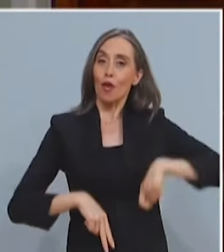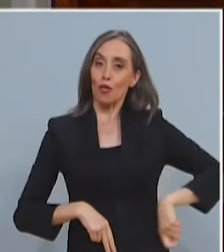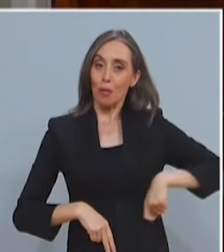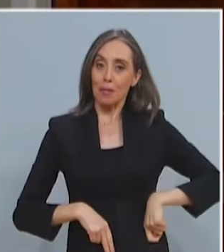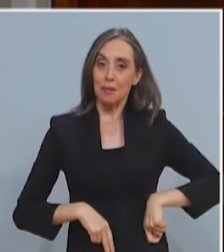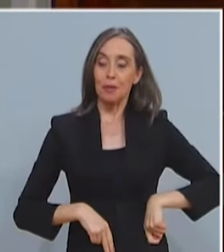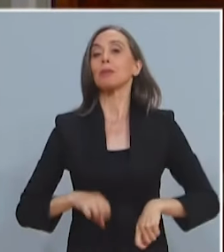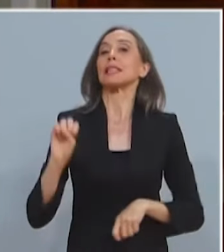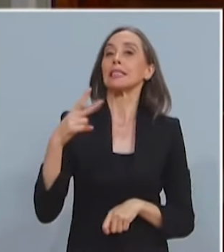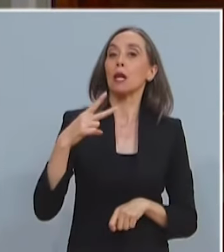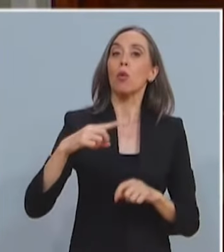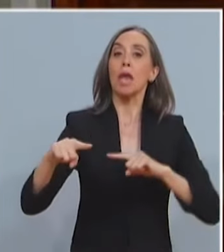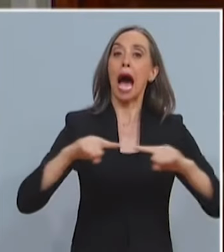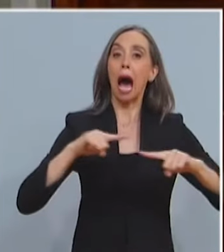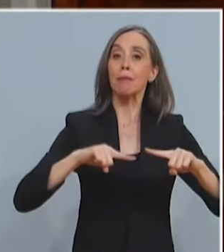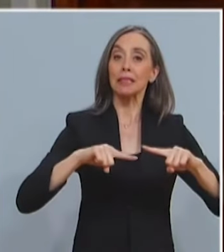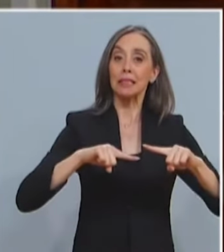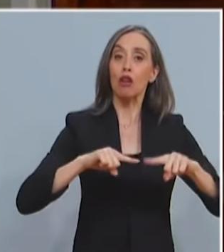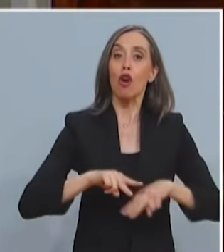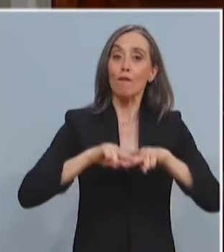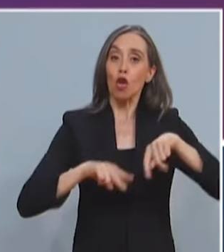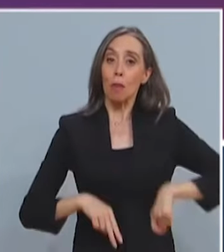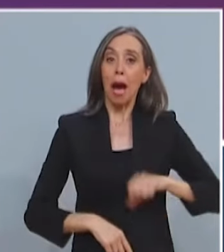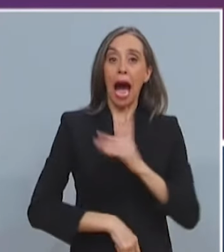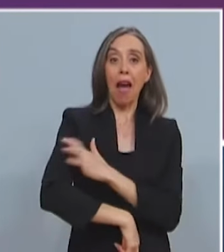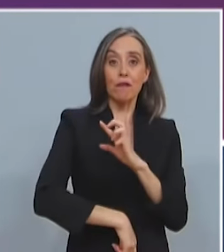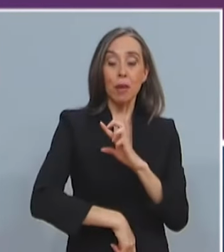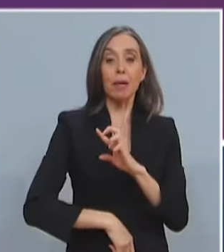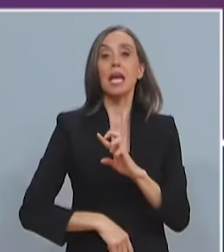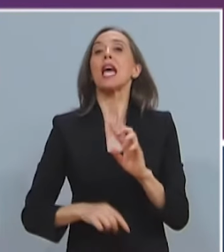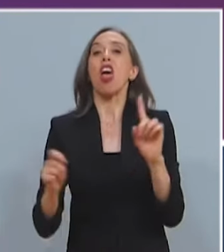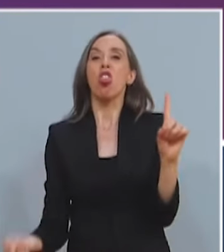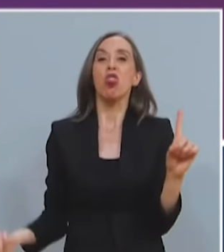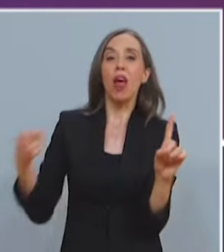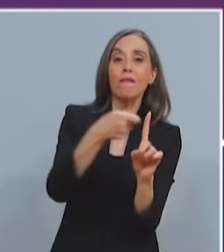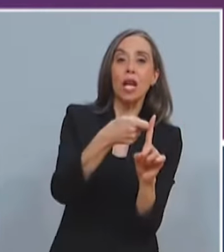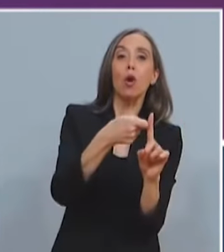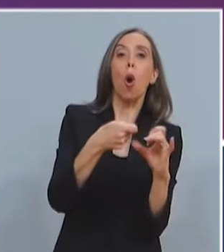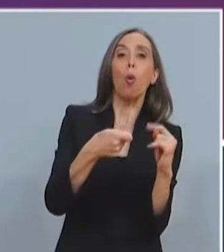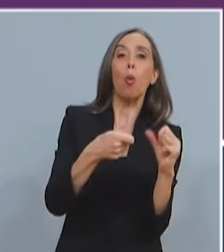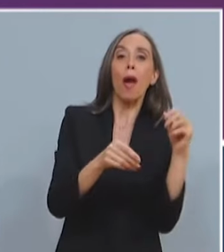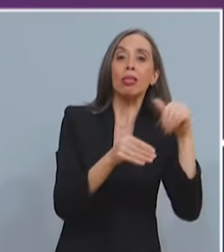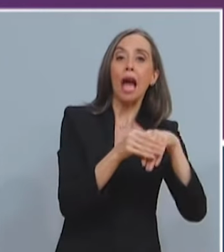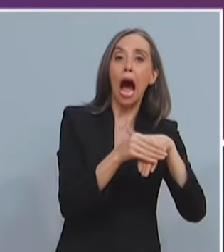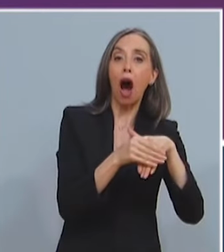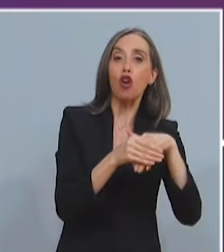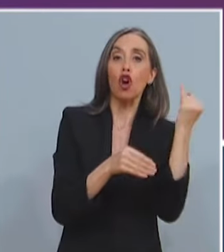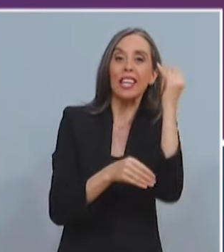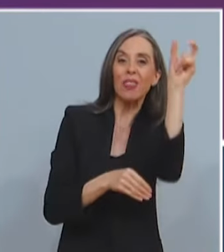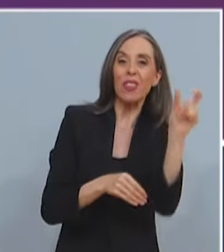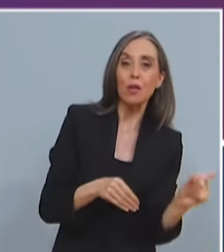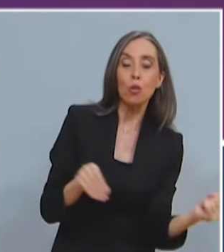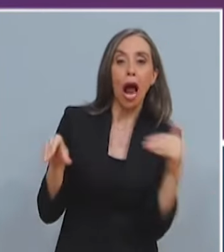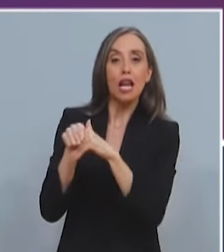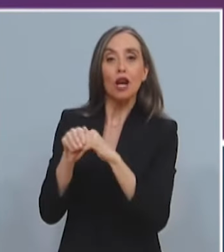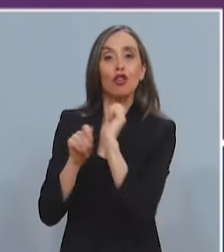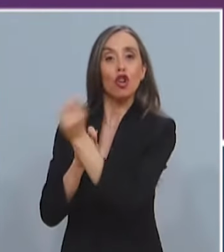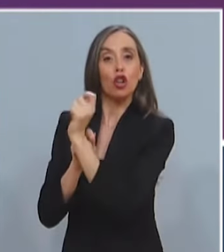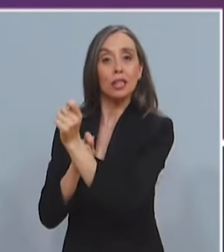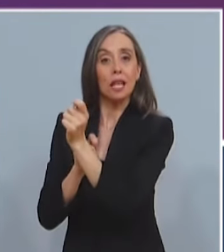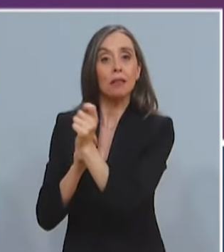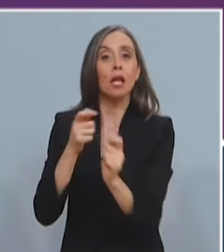las administradoras tendrán que devolver a las cuentas de ahorro individual de sus cotizantes parte de las comisiones